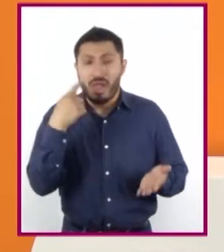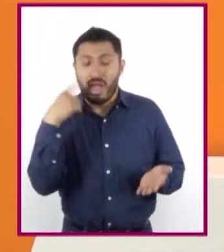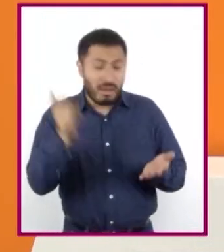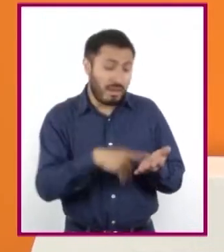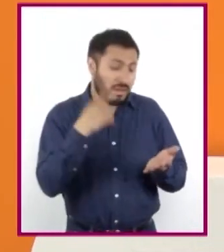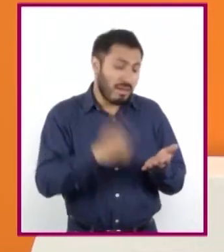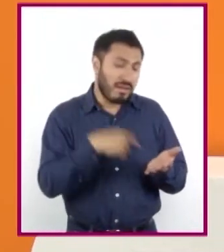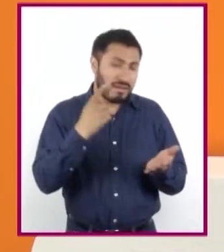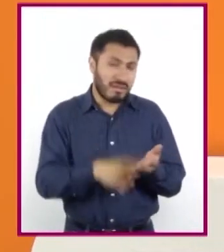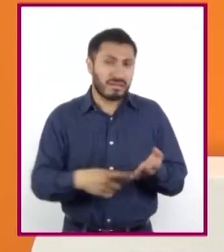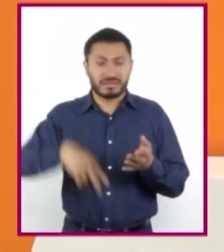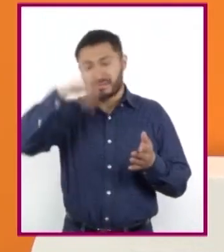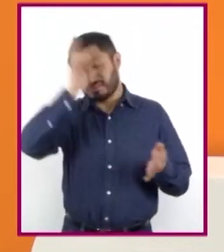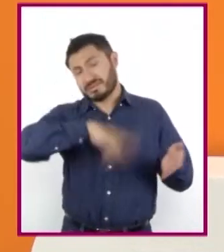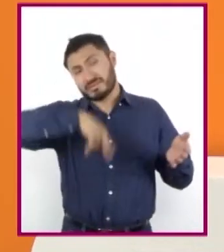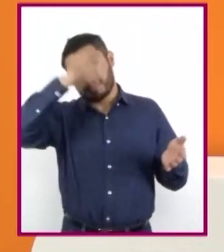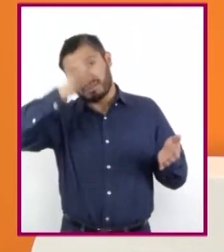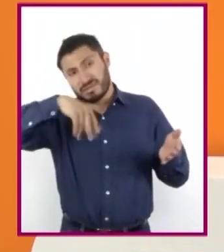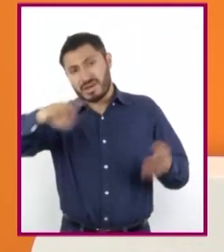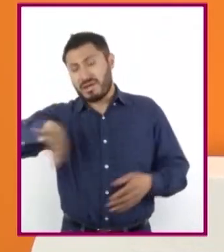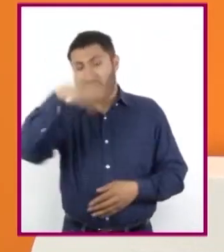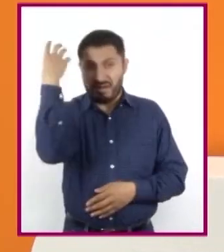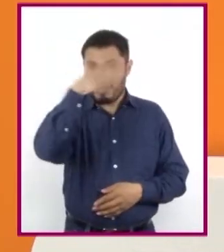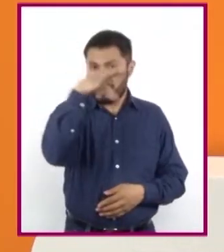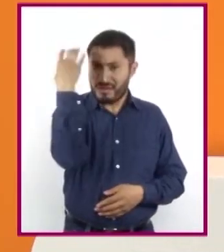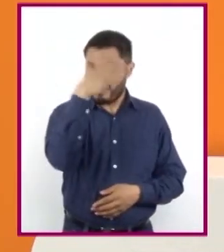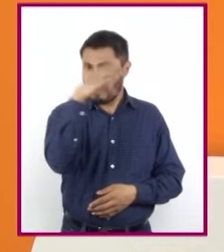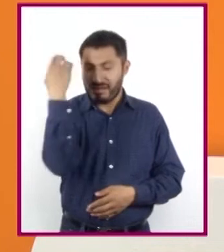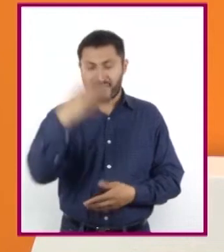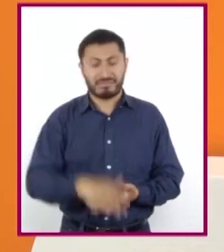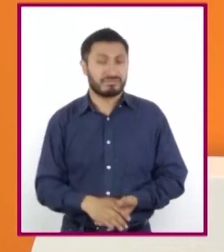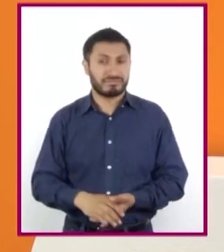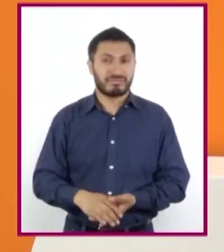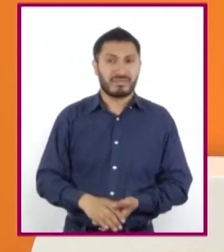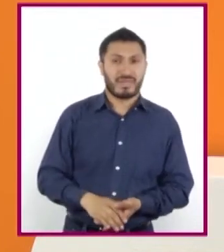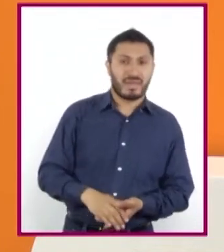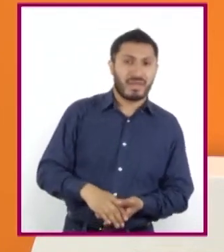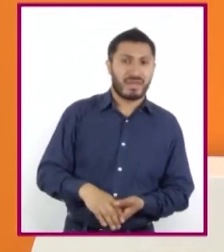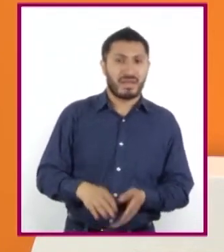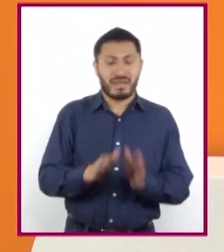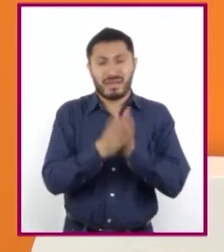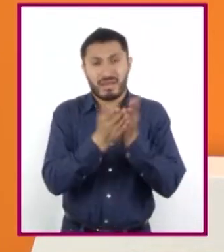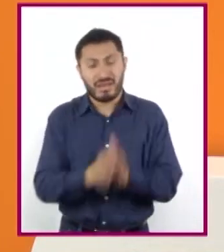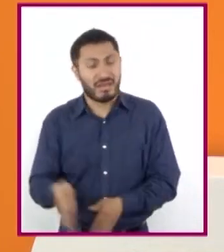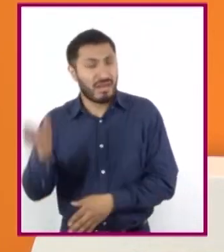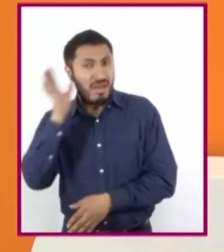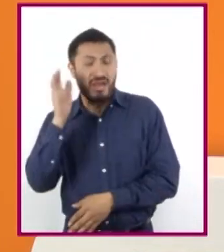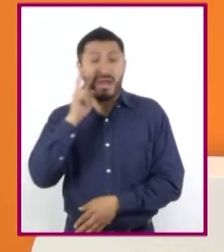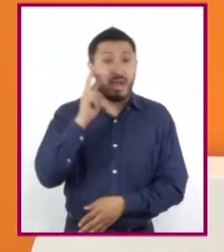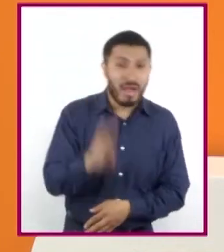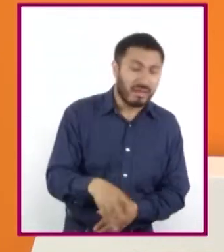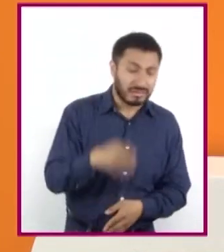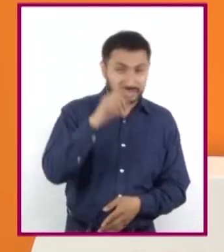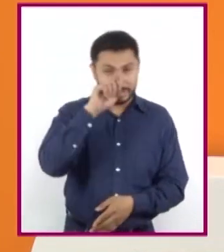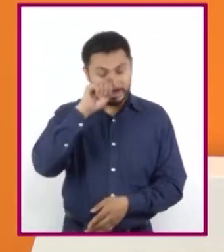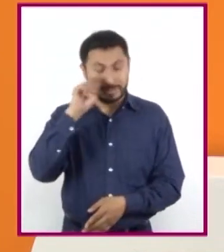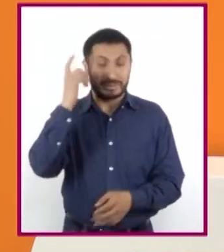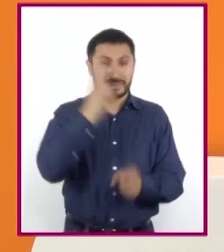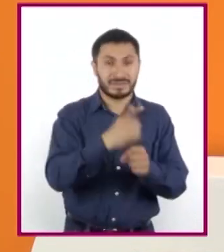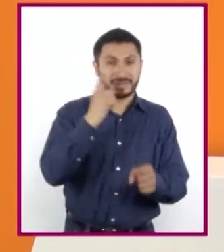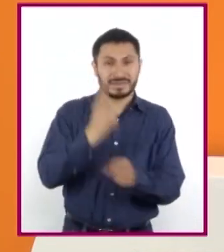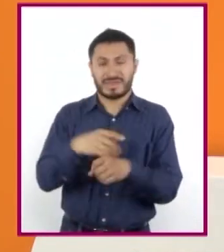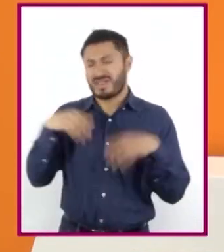revistas, pinturas, fotografías, audiovisuales, descubrimientos